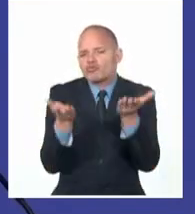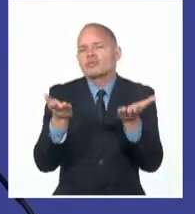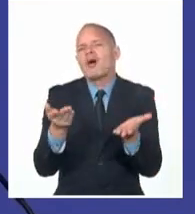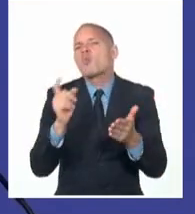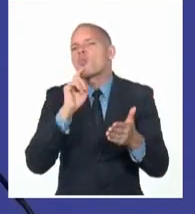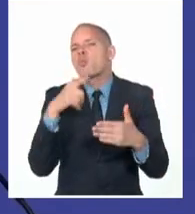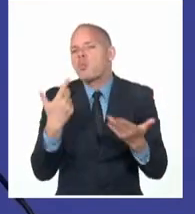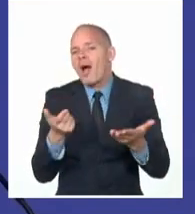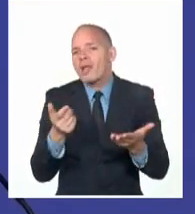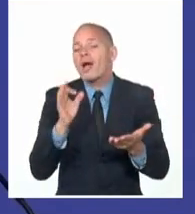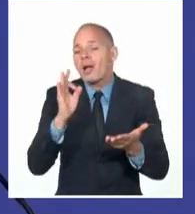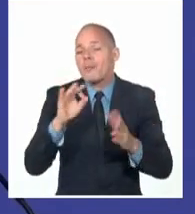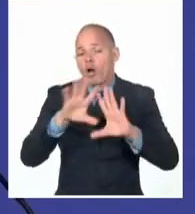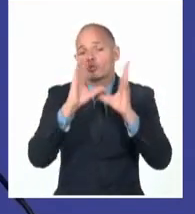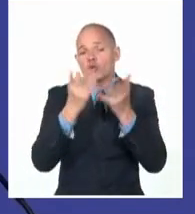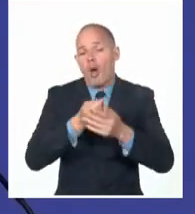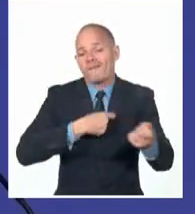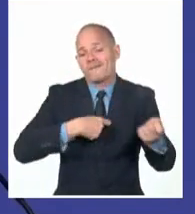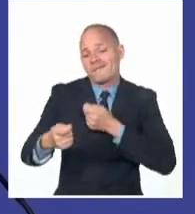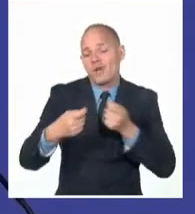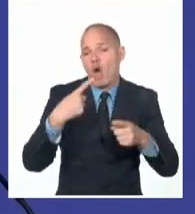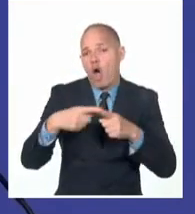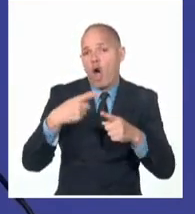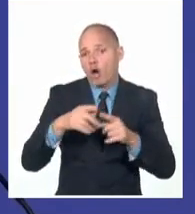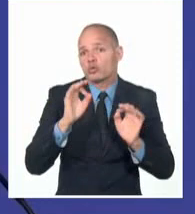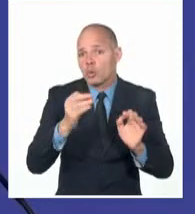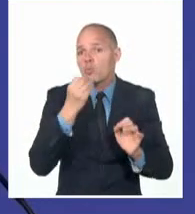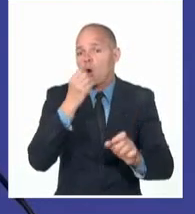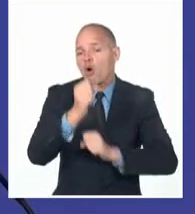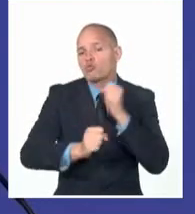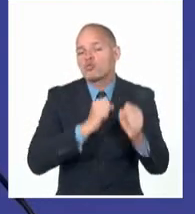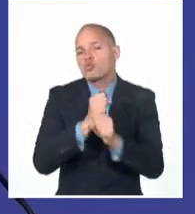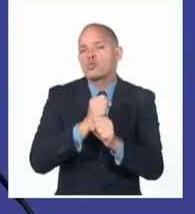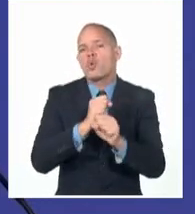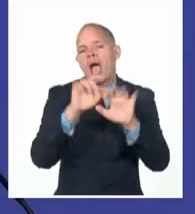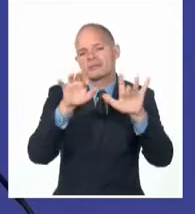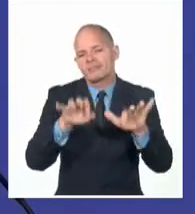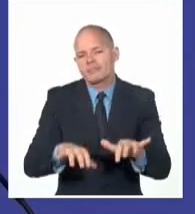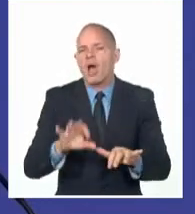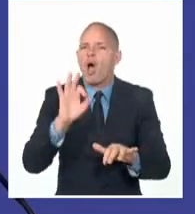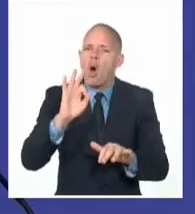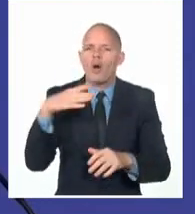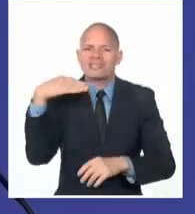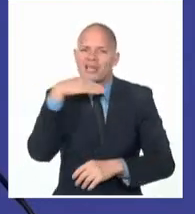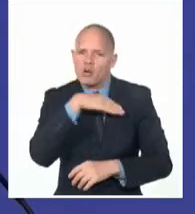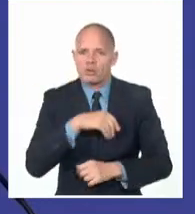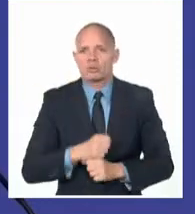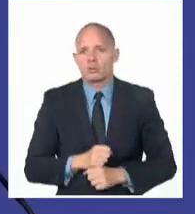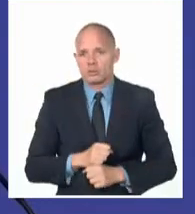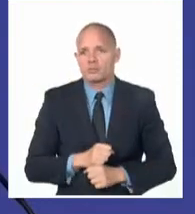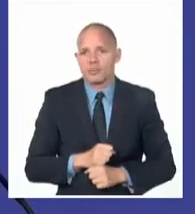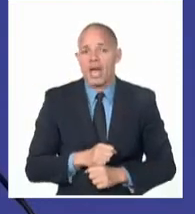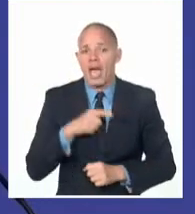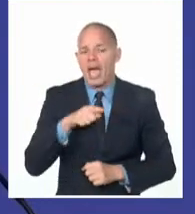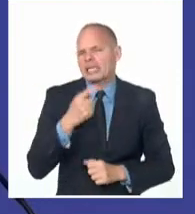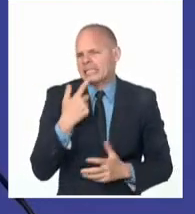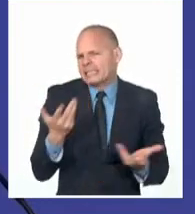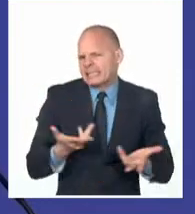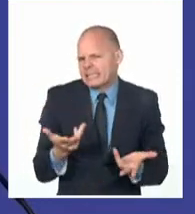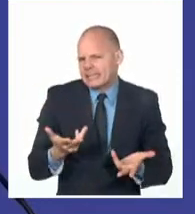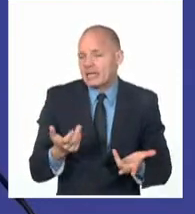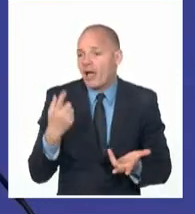digitalización de la economía y el comercio electrónico. Esto también responde a la necesidad de